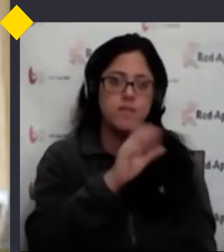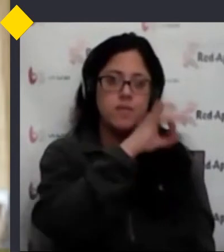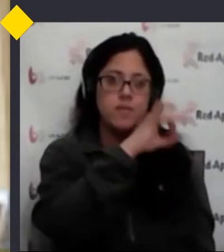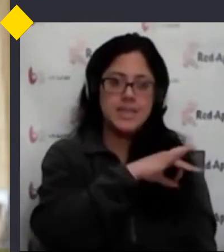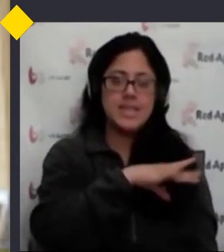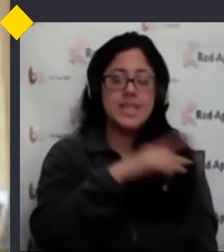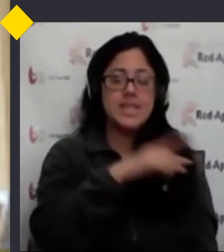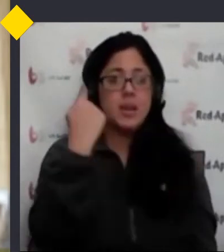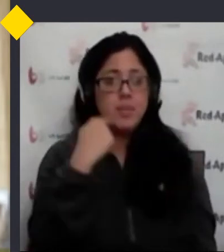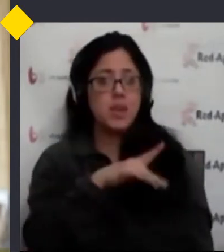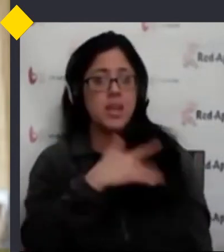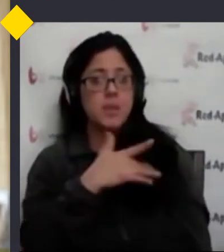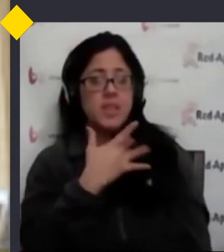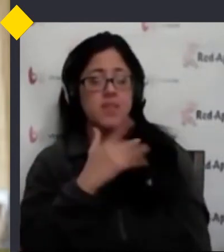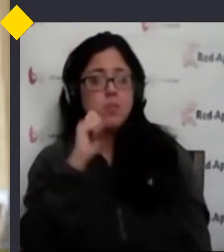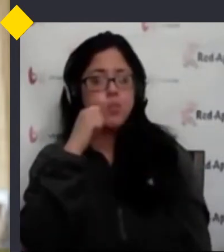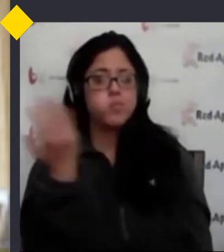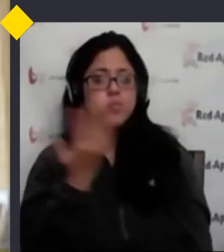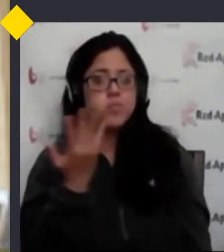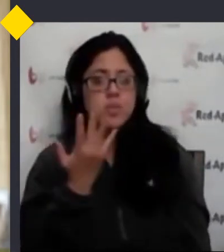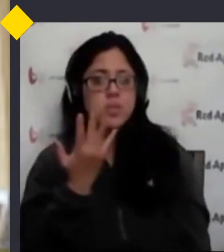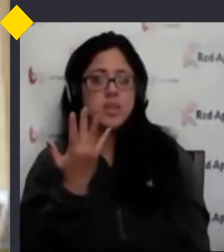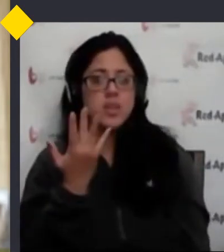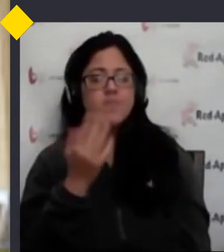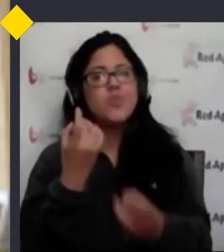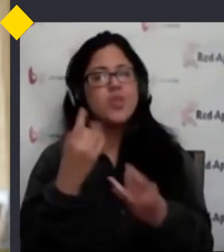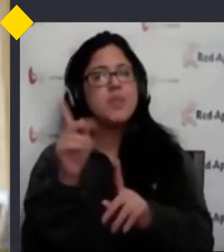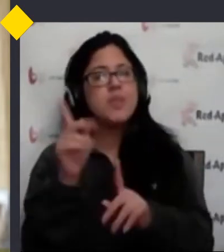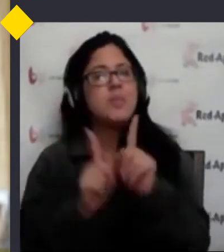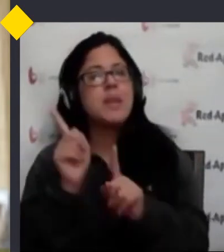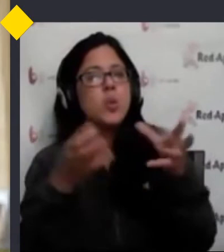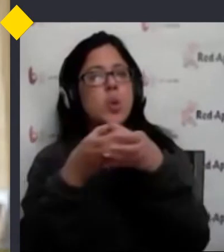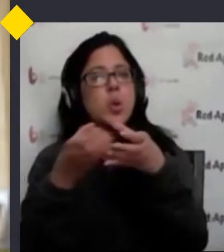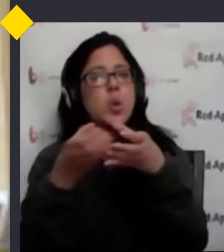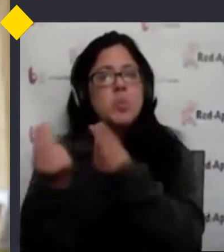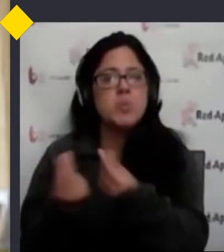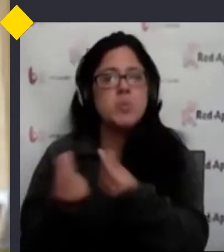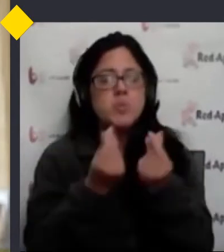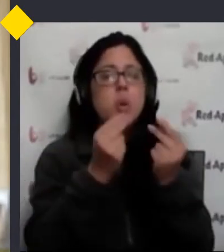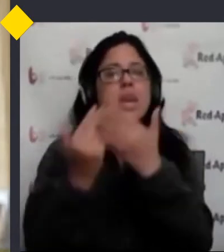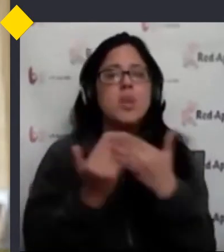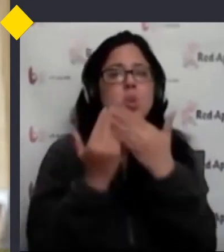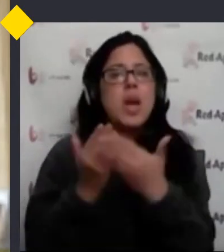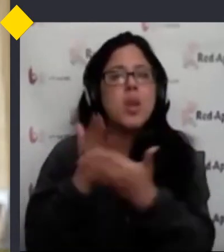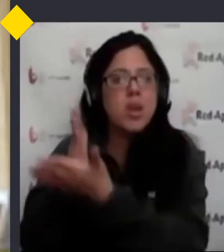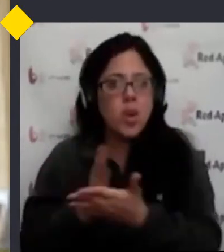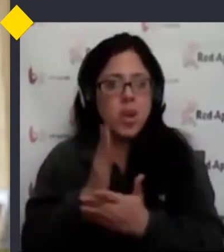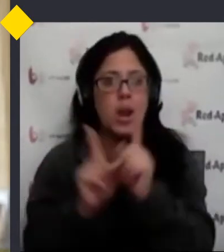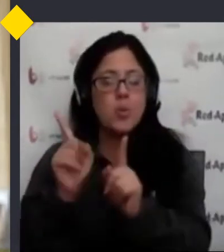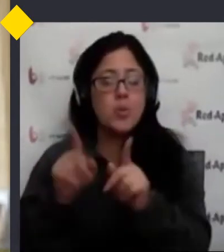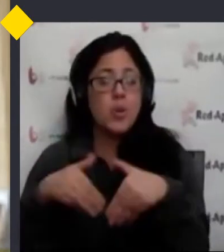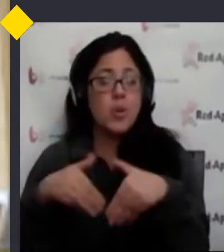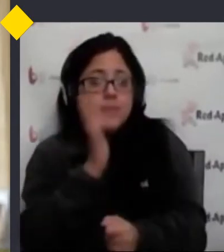está mucho más circunscrito a ciertos, en el fondo, niveles socioeconómicos, a personas que estuvieron en ciertos colegios. Entonces, no tengo la respuesta